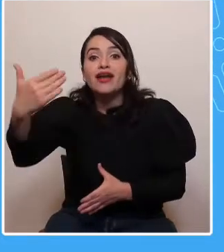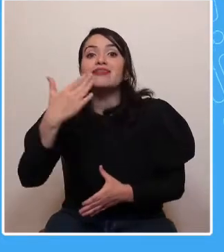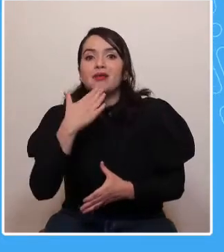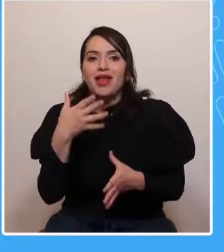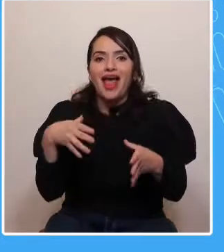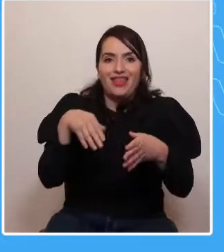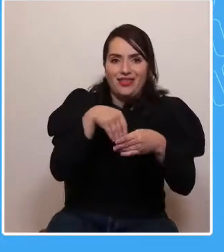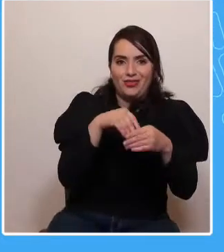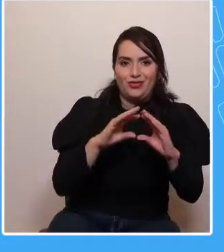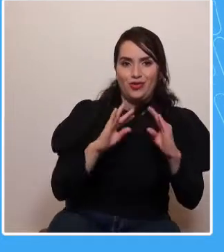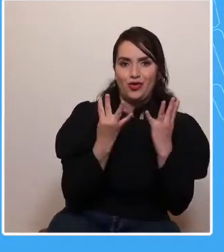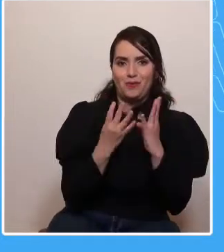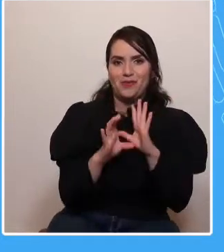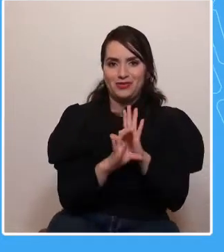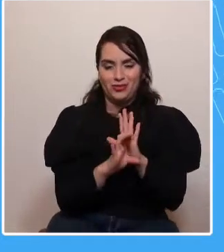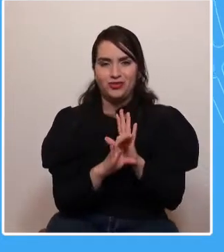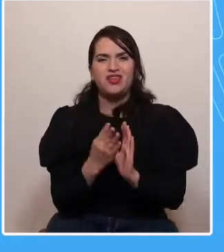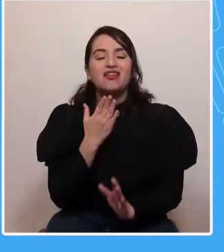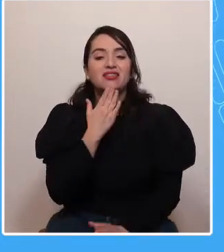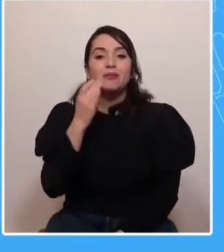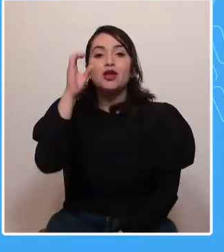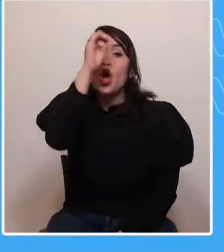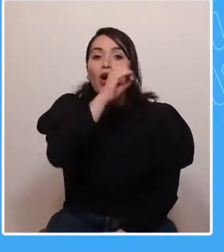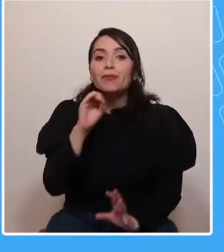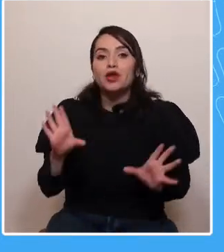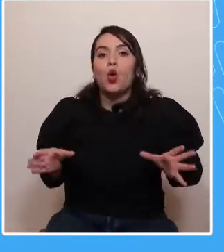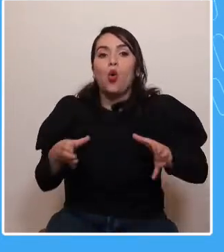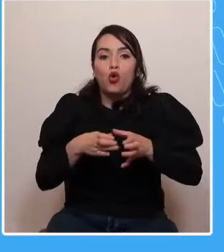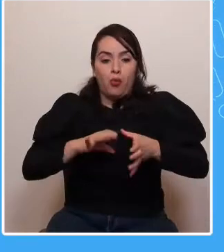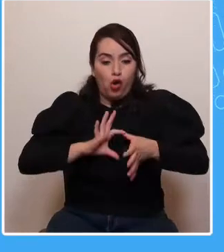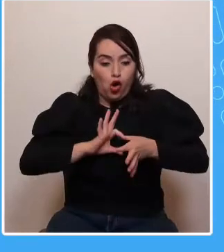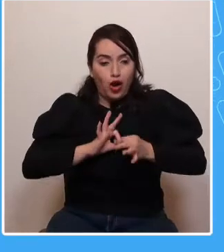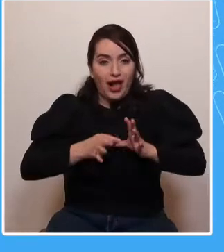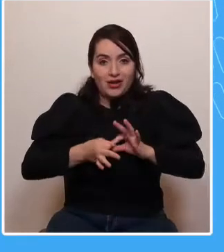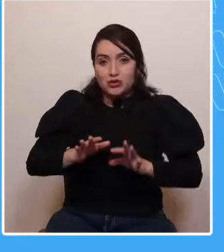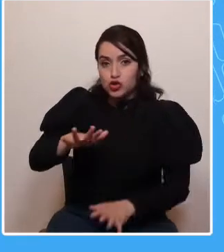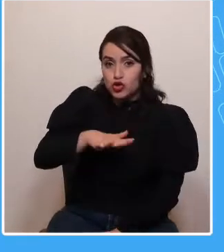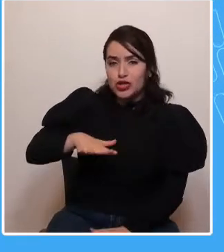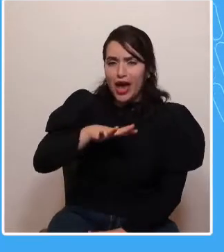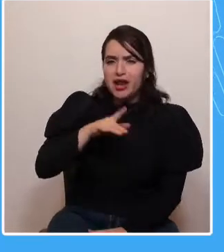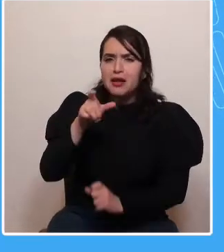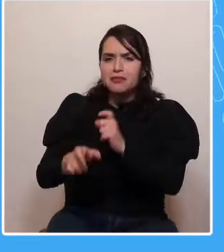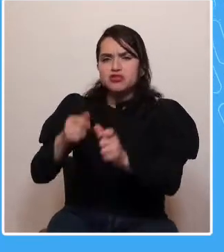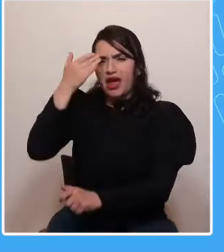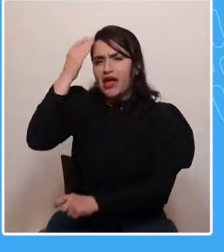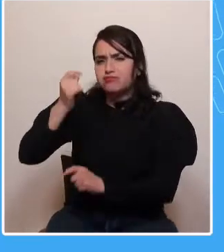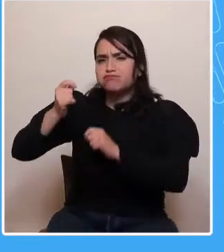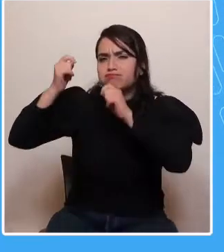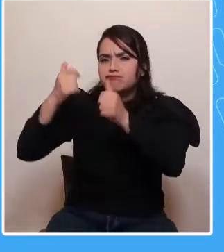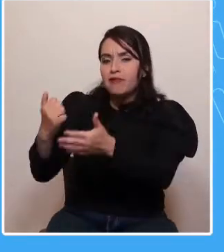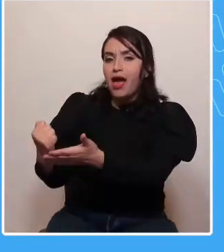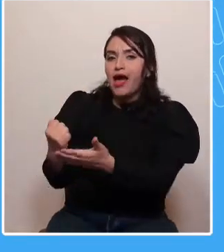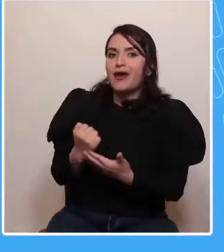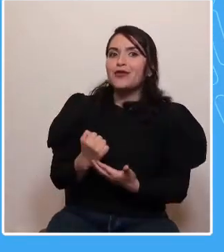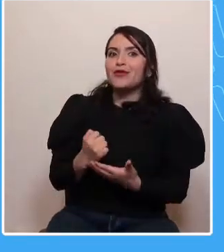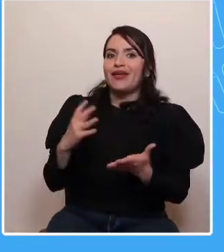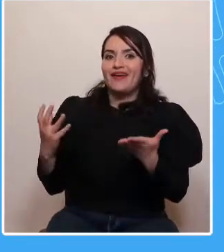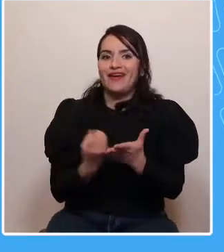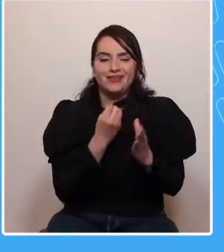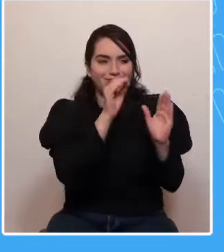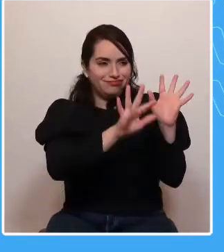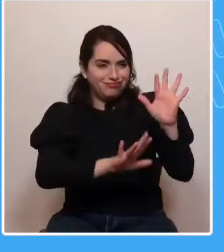así como las posiciones de las organizaciones sociales y expertos que nos ayudaron a llegar a esta